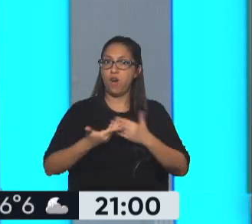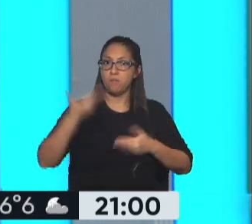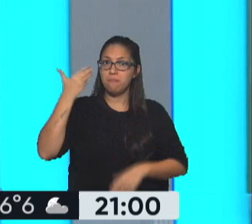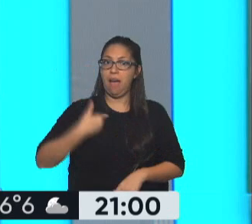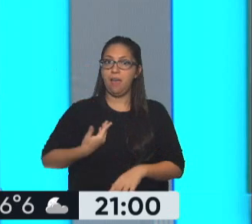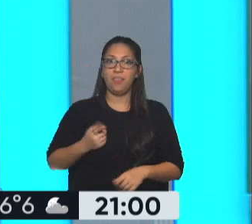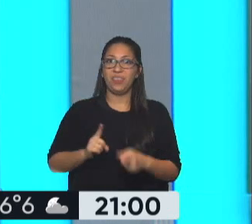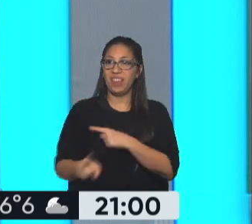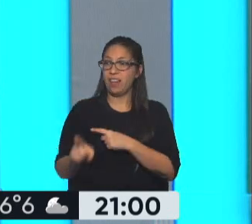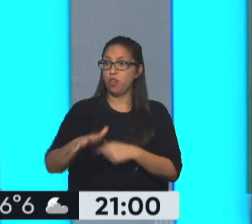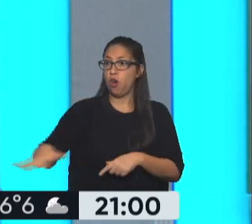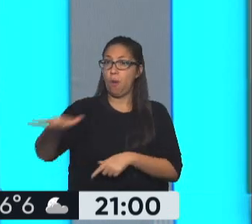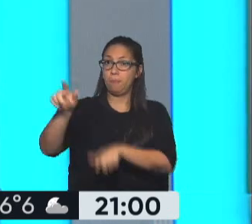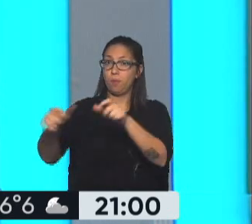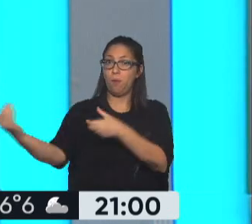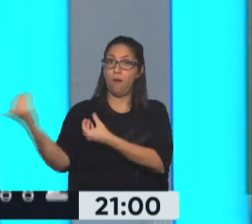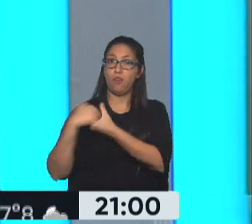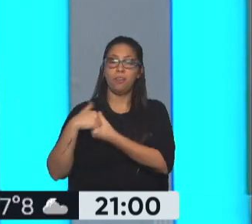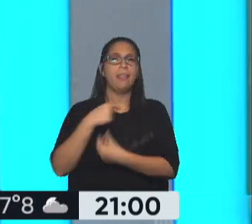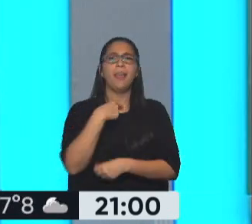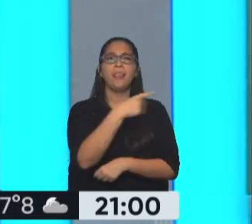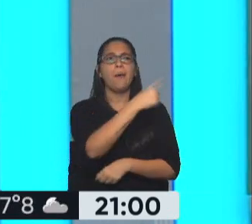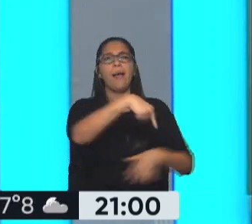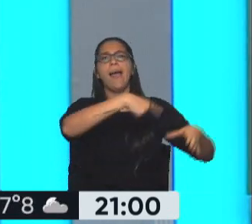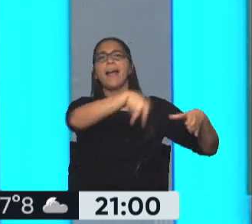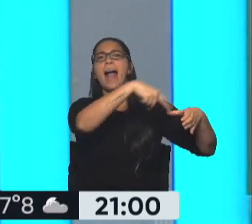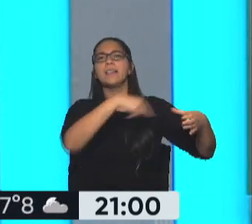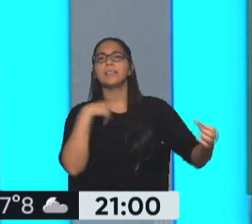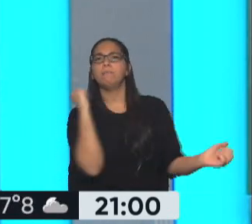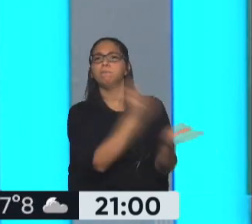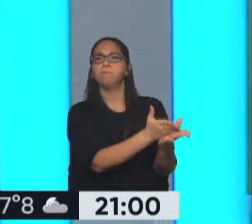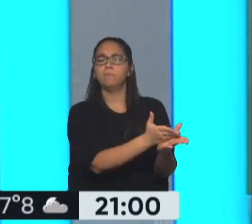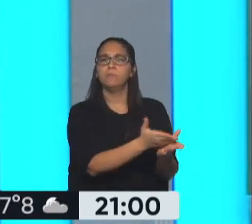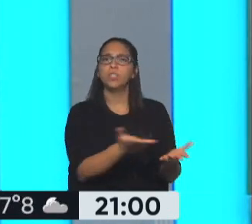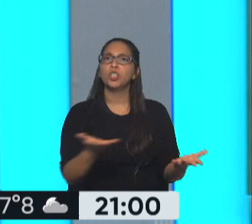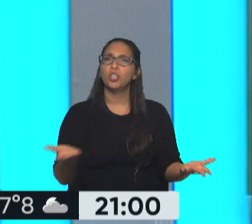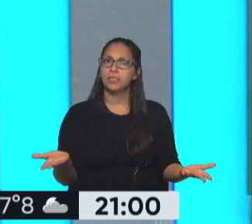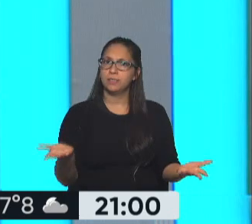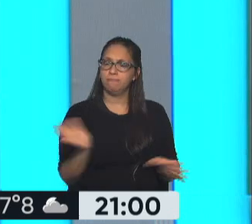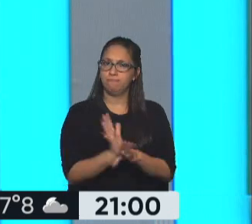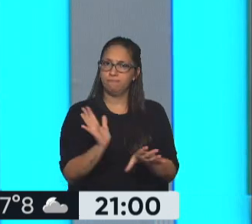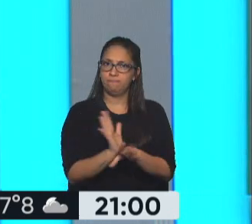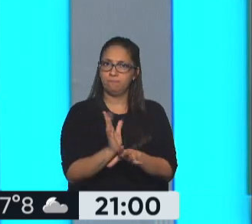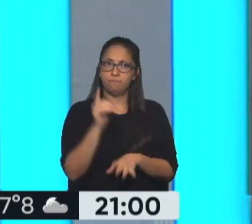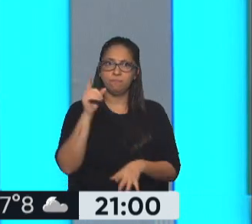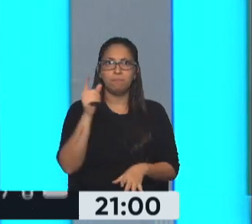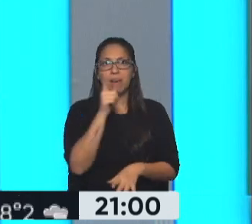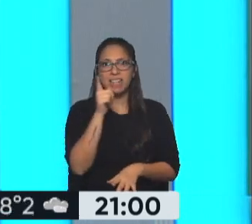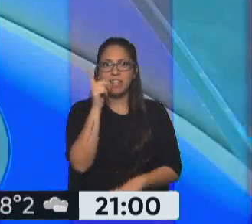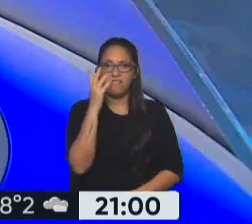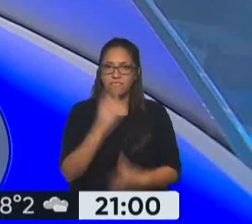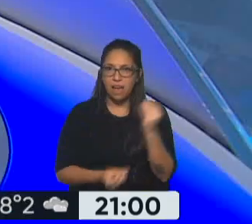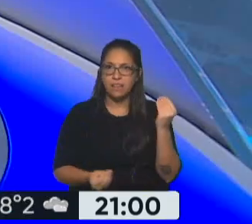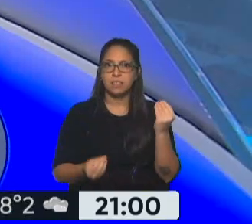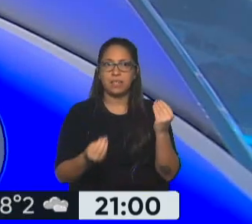la ciudadanía, con sus votantes, era de castigar a la casta. Por lo tanto, parecía como un error estratégico, quizá,